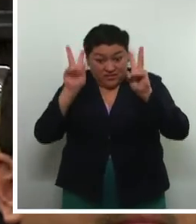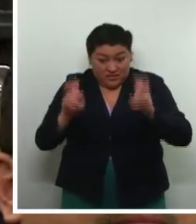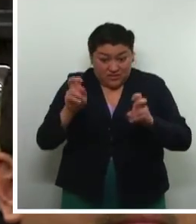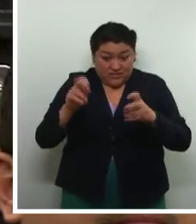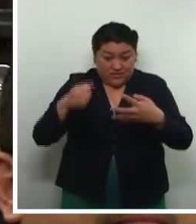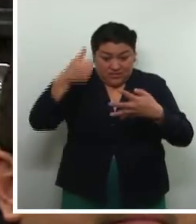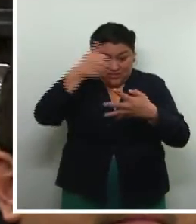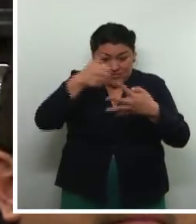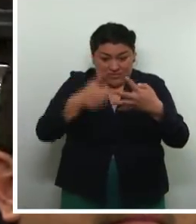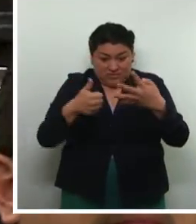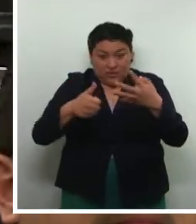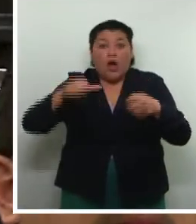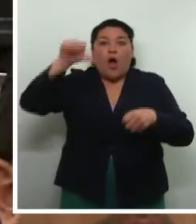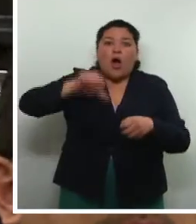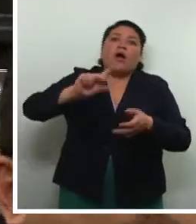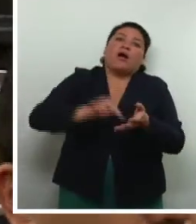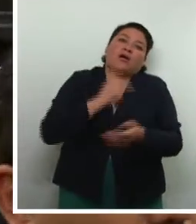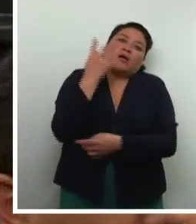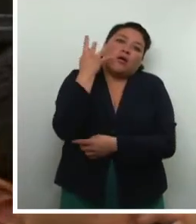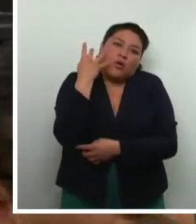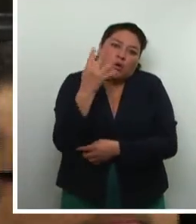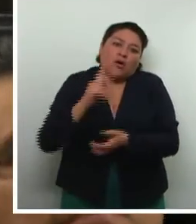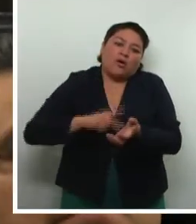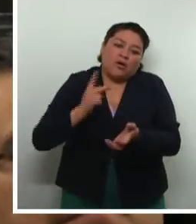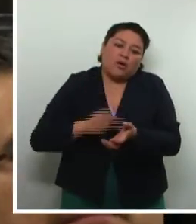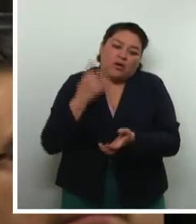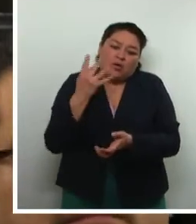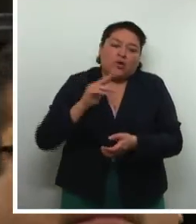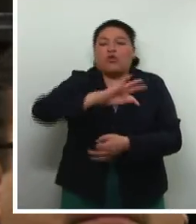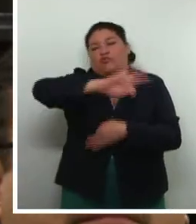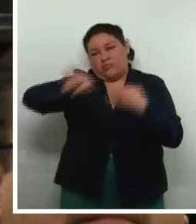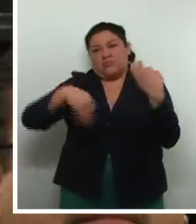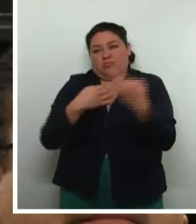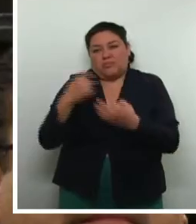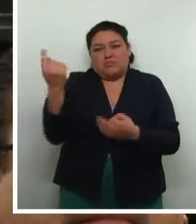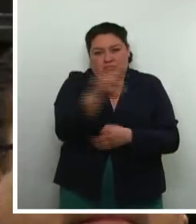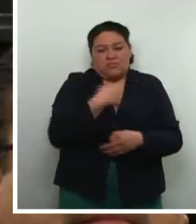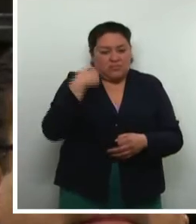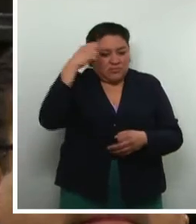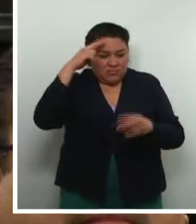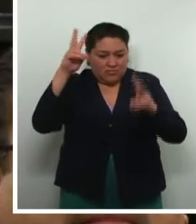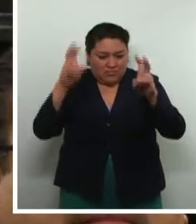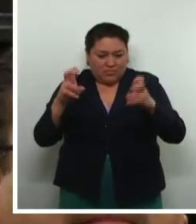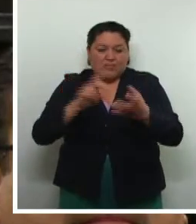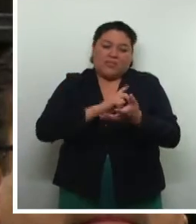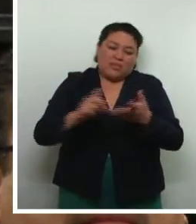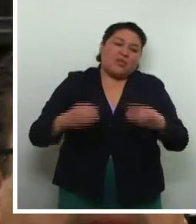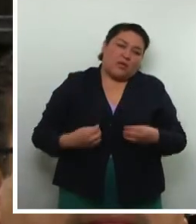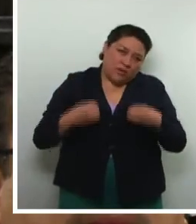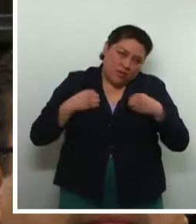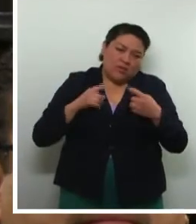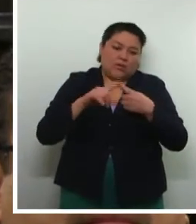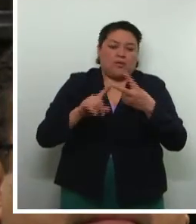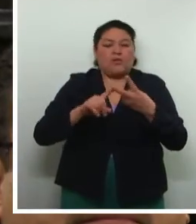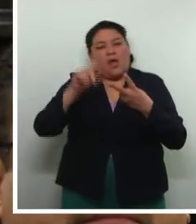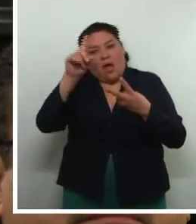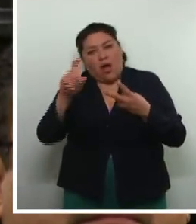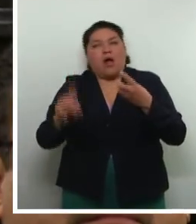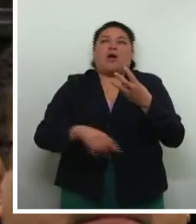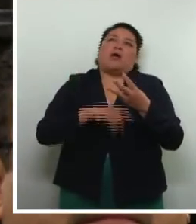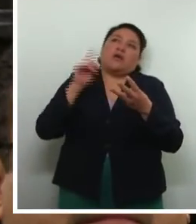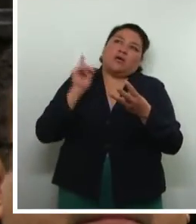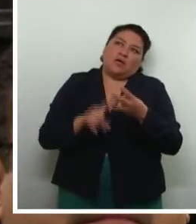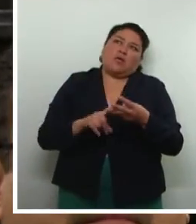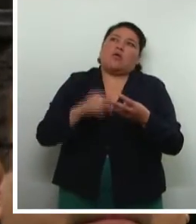cuarta ocasión el día de hoy, que tenía que ver, como todos sabemos, con la incorporación del derecho a la vida, con un tema del agua, con un tema